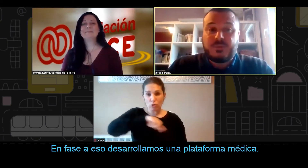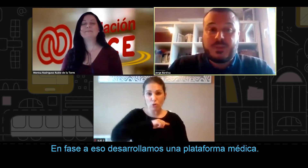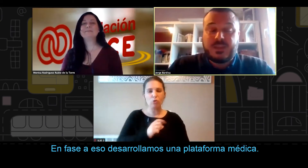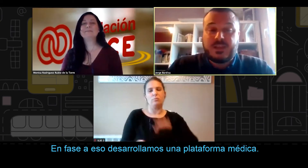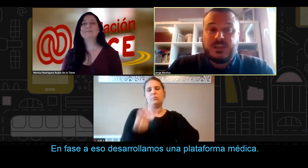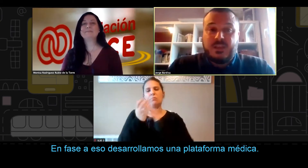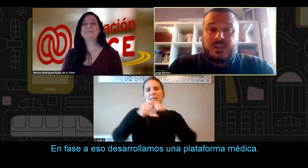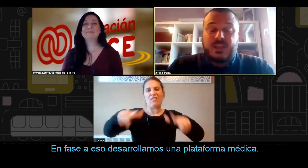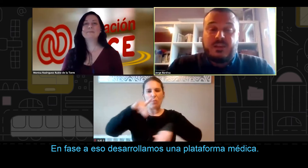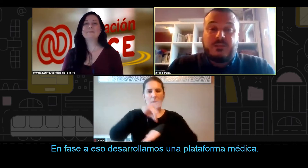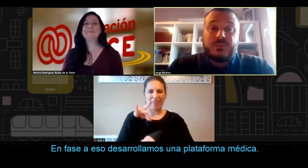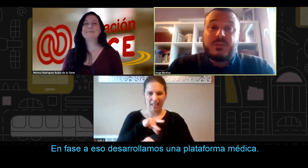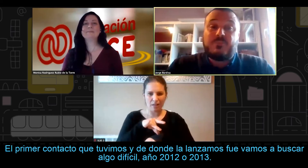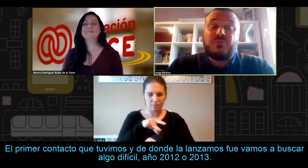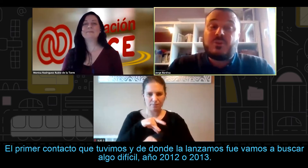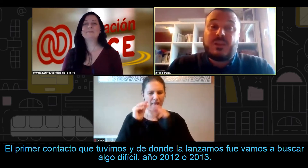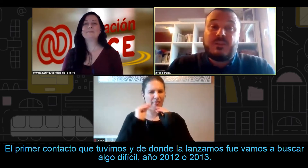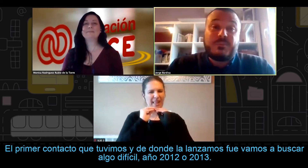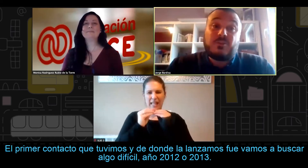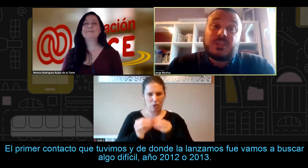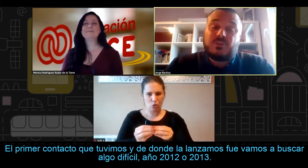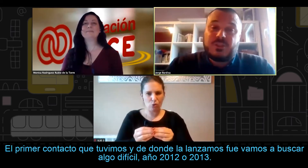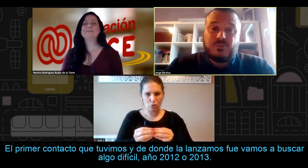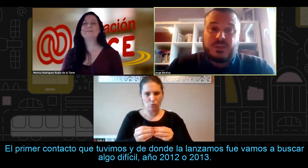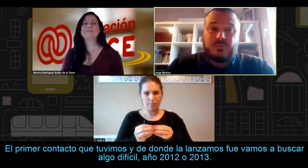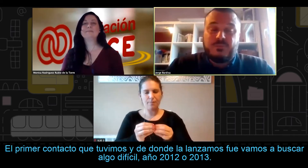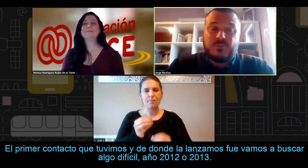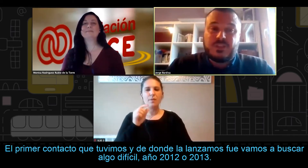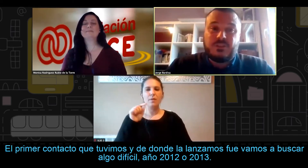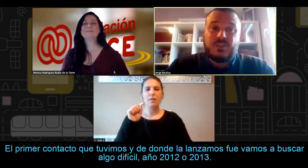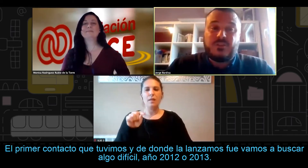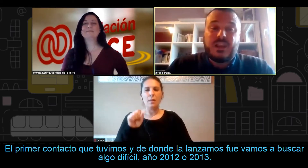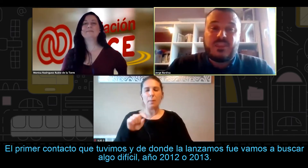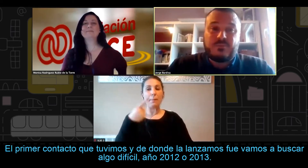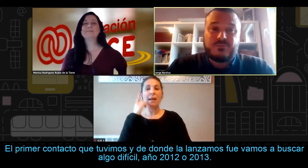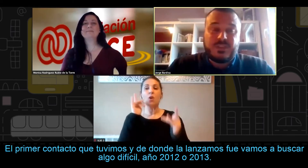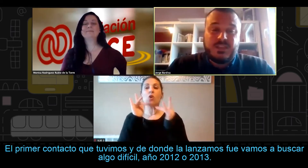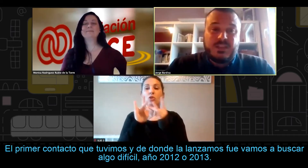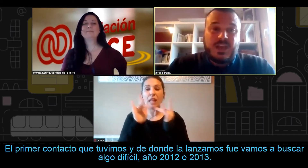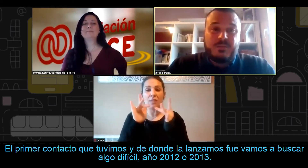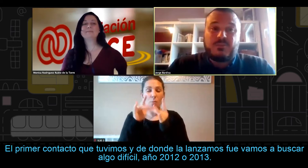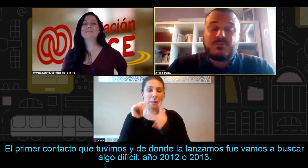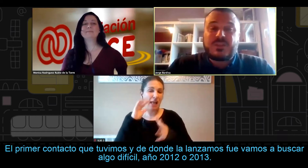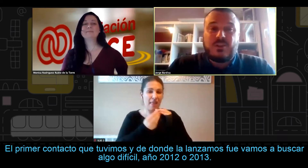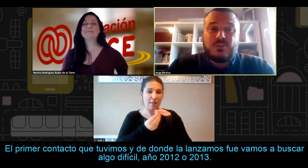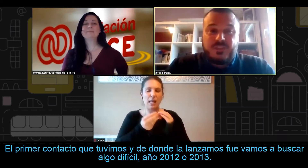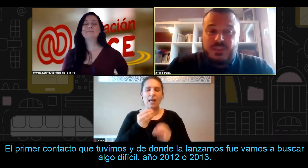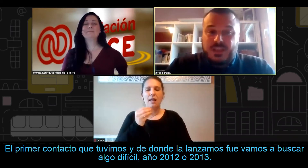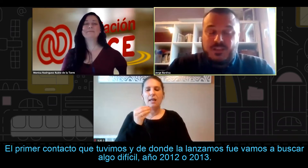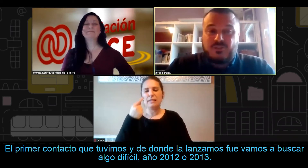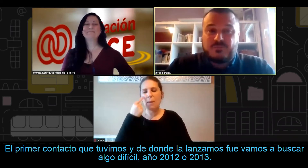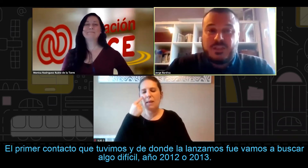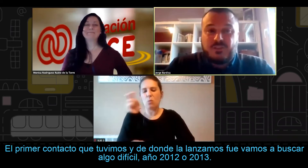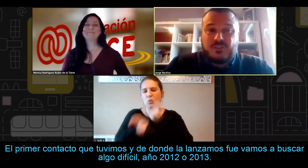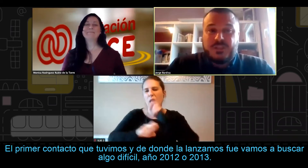plataforma médica que el primer punto con el primer contacto que tuvimos y de donde la lanzamos fue, a ver, vamos a buscar algo difícil,